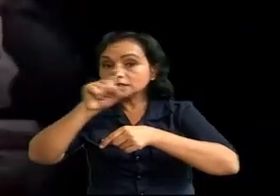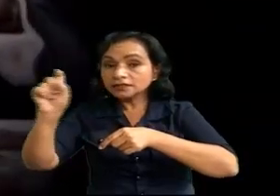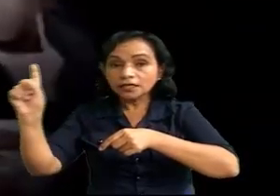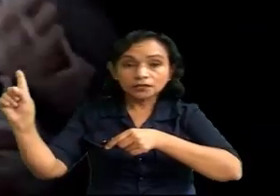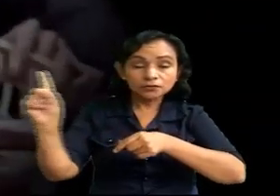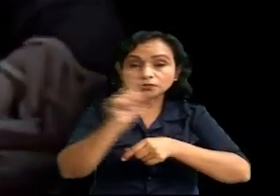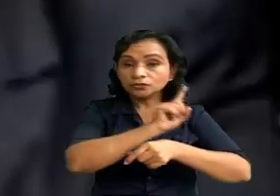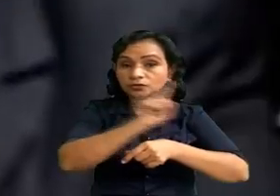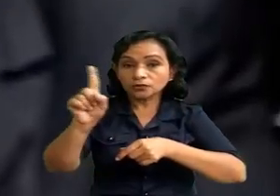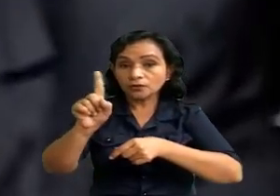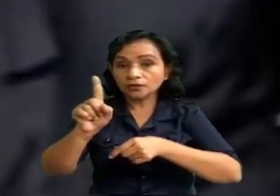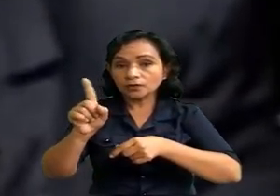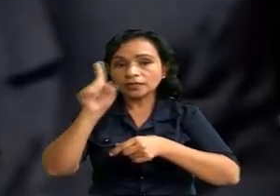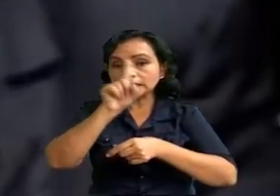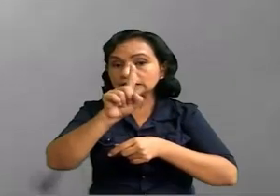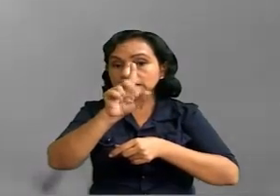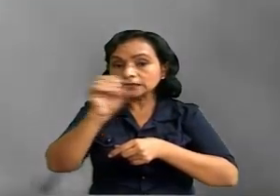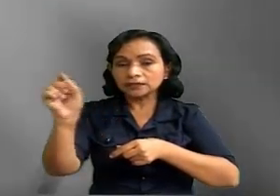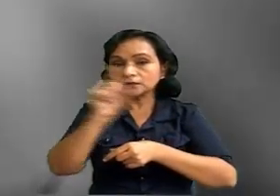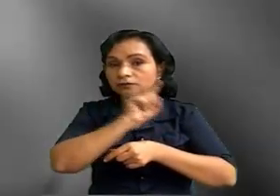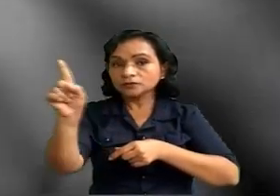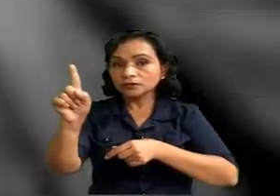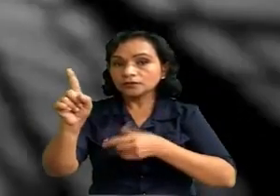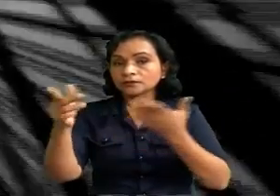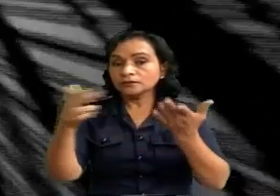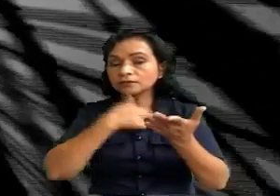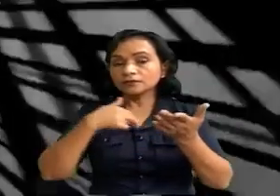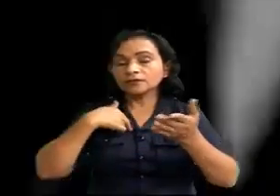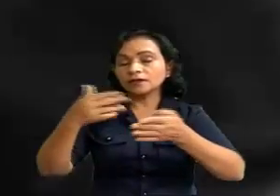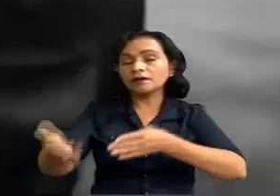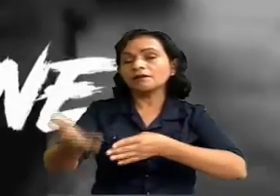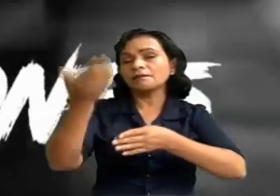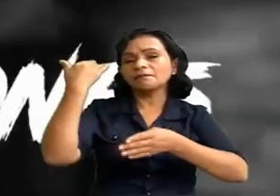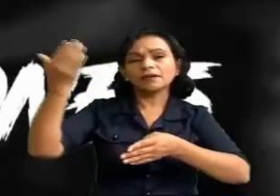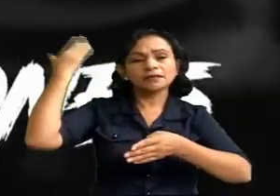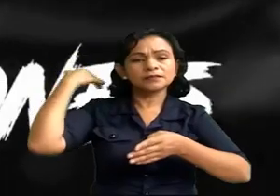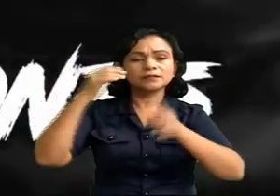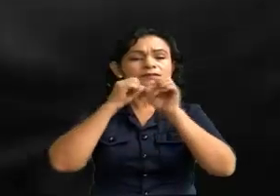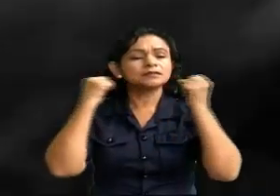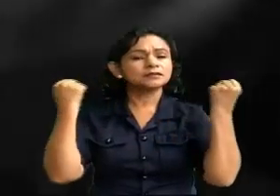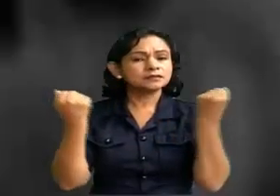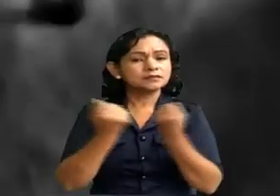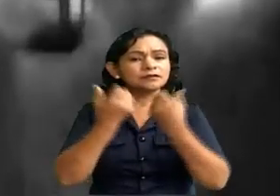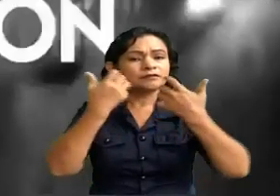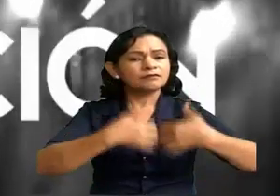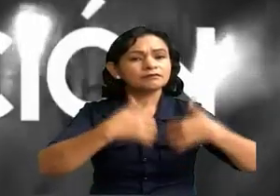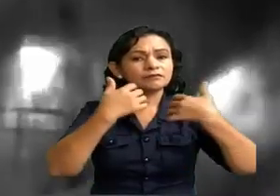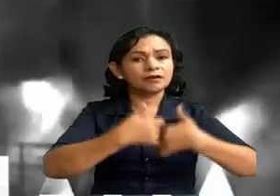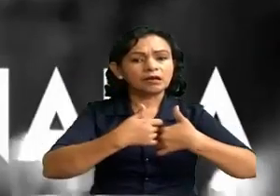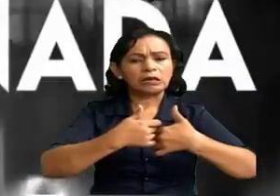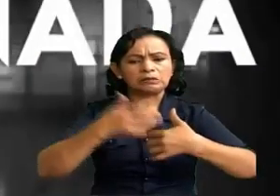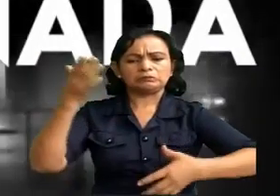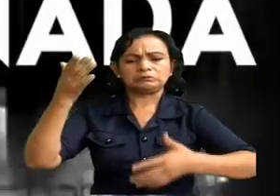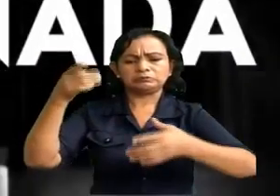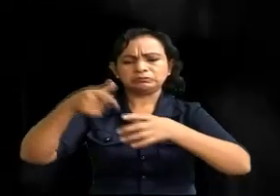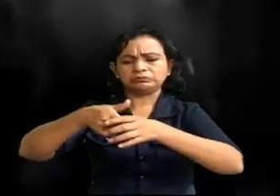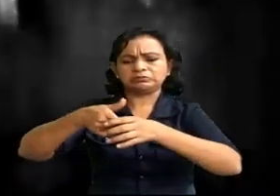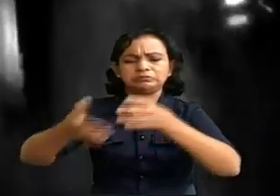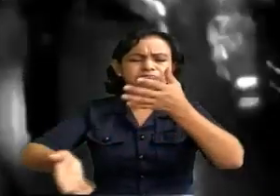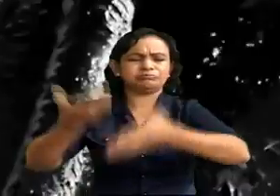recobra 100%, no. En el pasado, estas asociaciones hacían una explotación